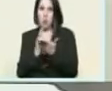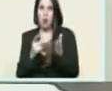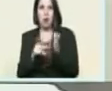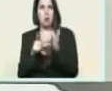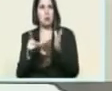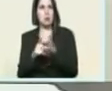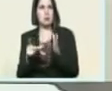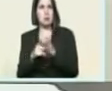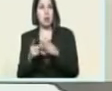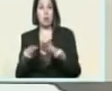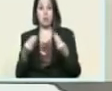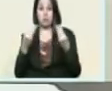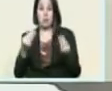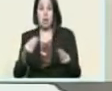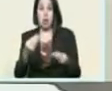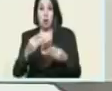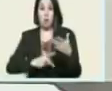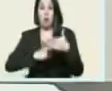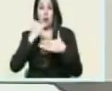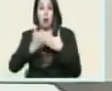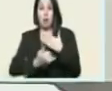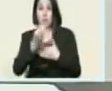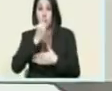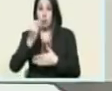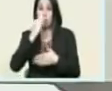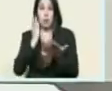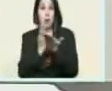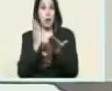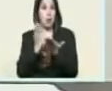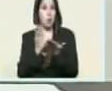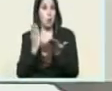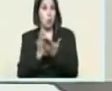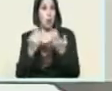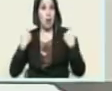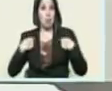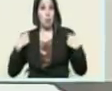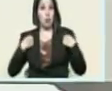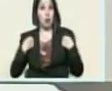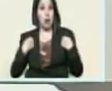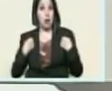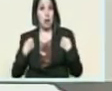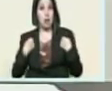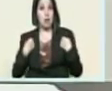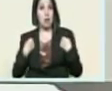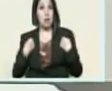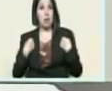para garantizar el programa de alimentación escolar, para garantizar el morral